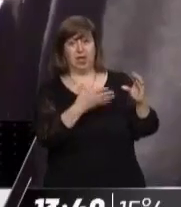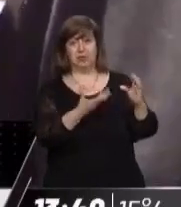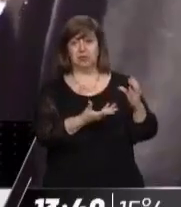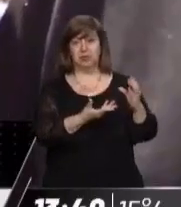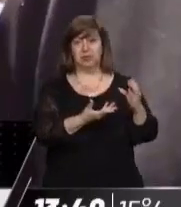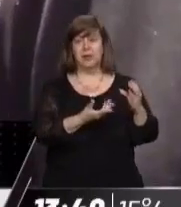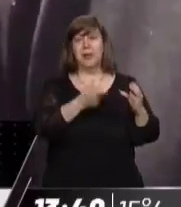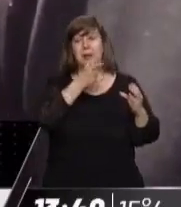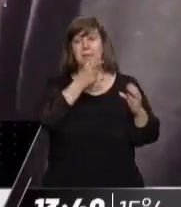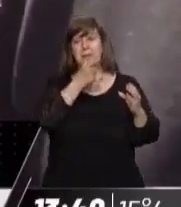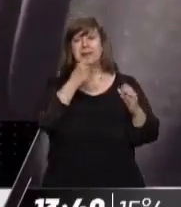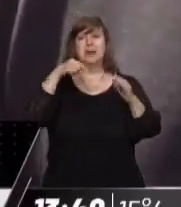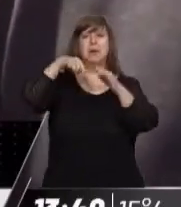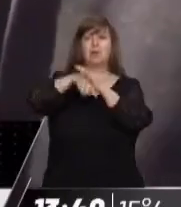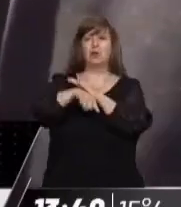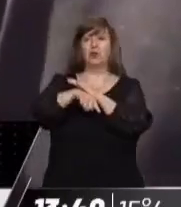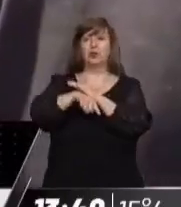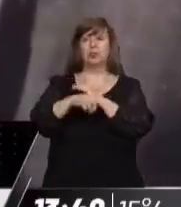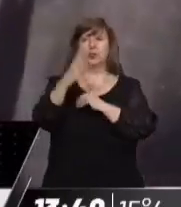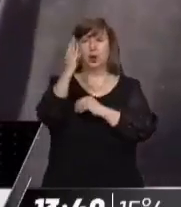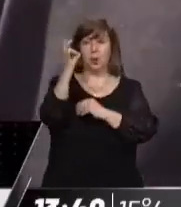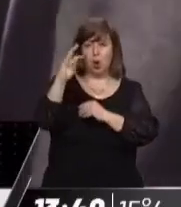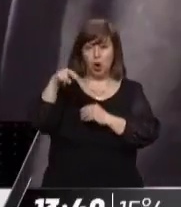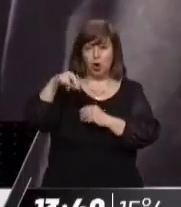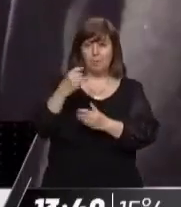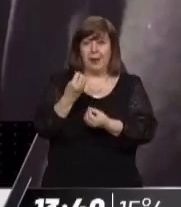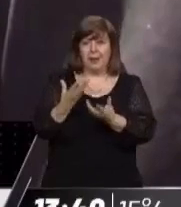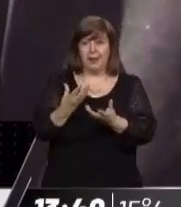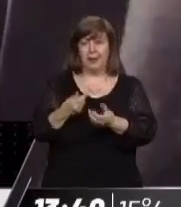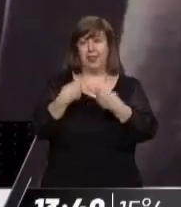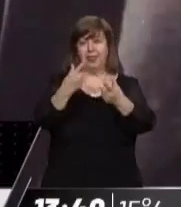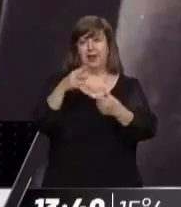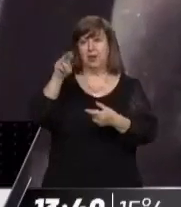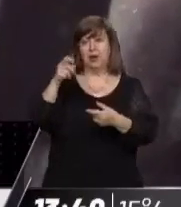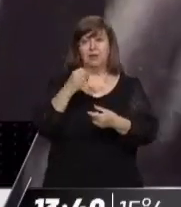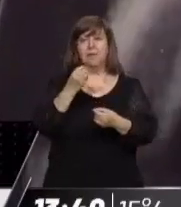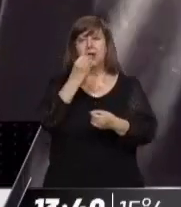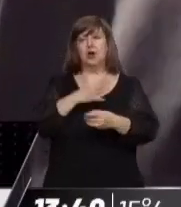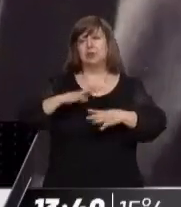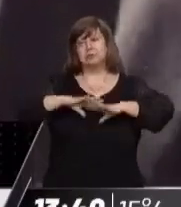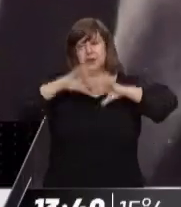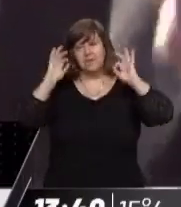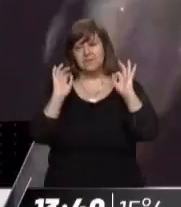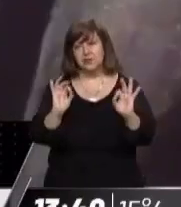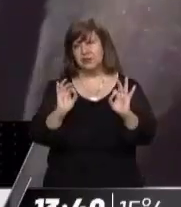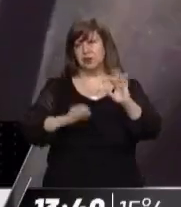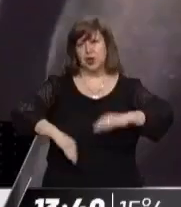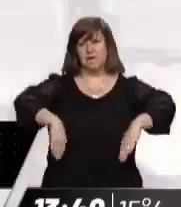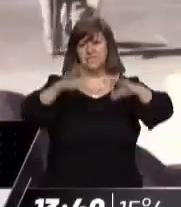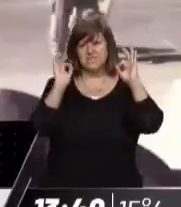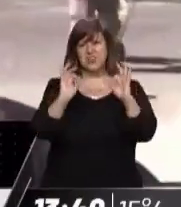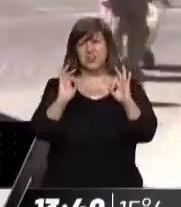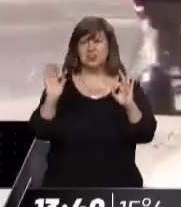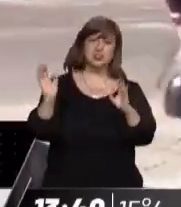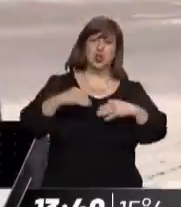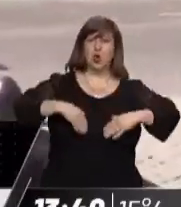que tomar más medidas de fondo. En vez de dar bonos y estas cuestiones a los jubilados y todo eso, hay que tomar bien de fondo algo en serio.